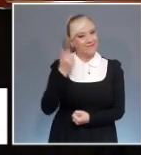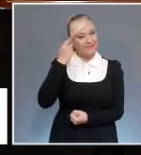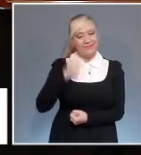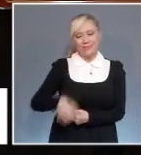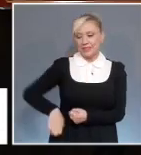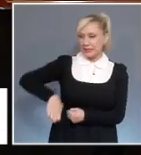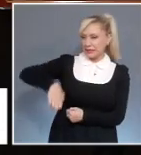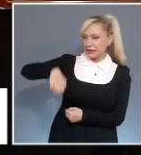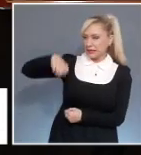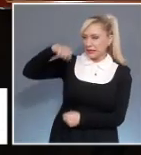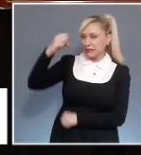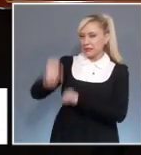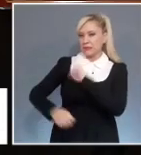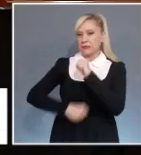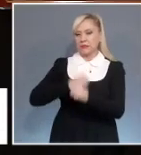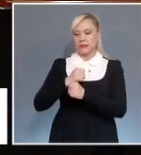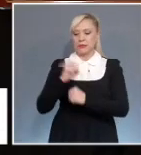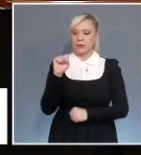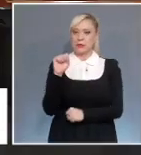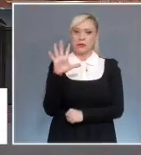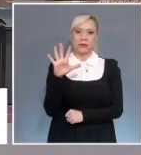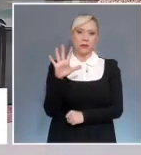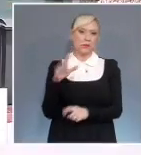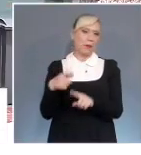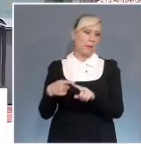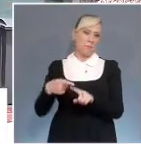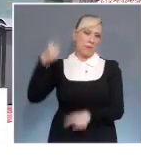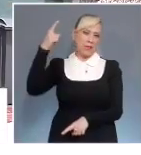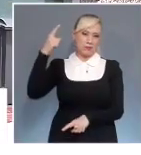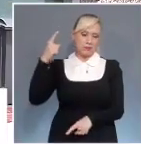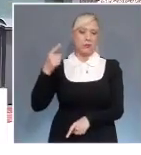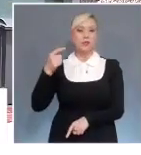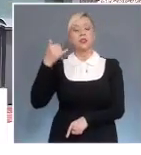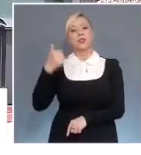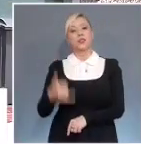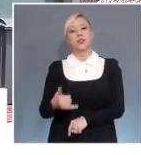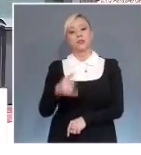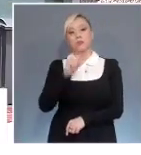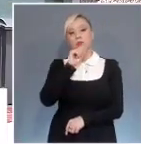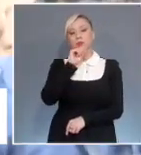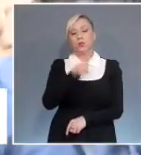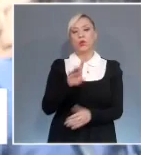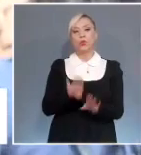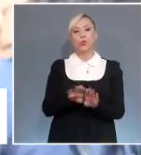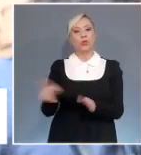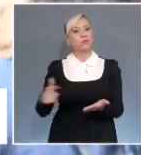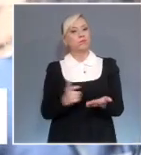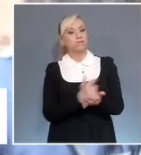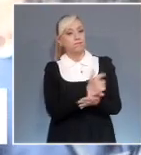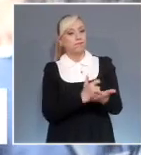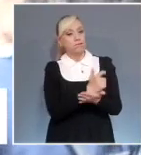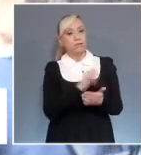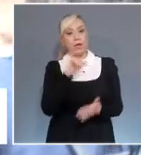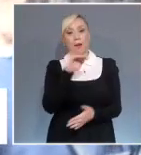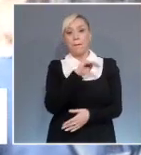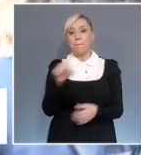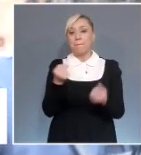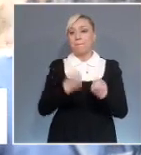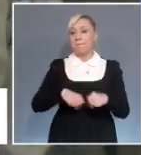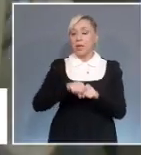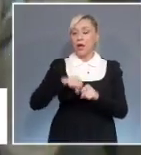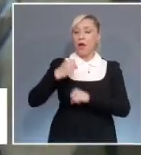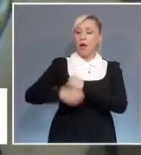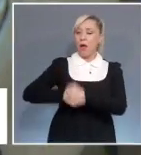en edad avanzada y vejez, así como la devolución y pago de aportaciones de seguridad social, correspondientes al Seguro